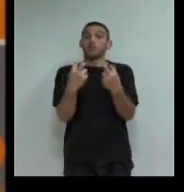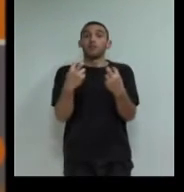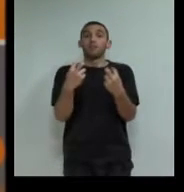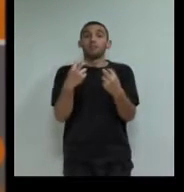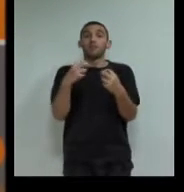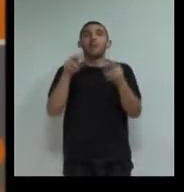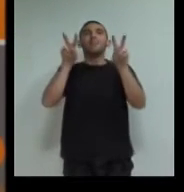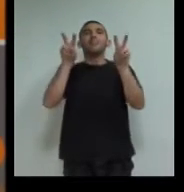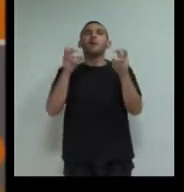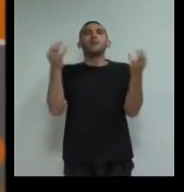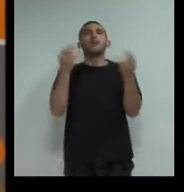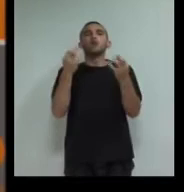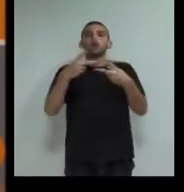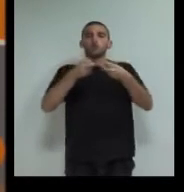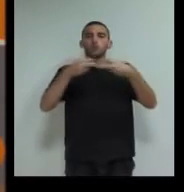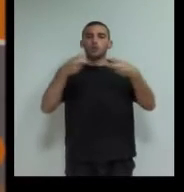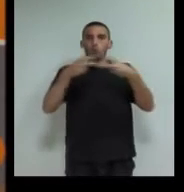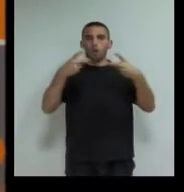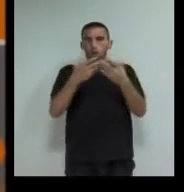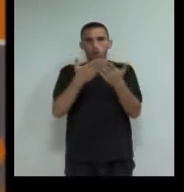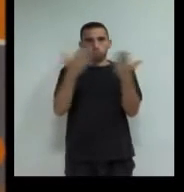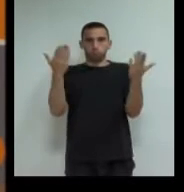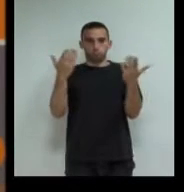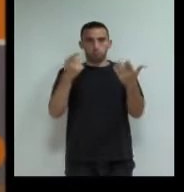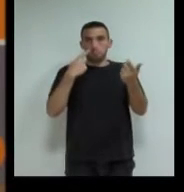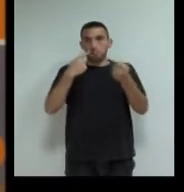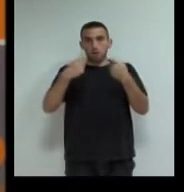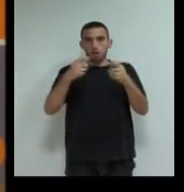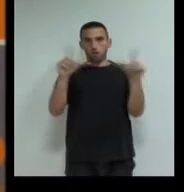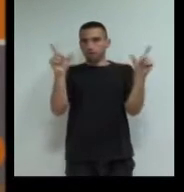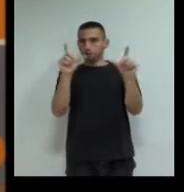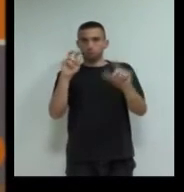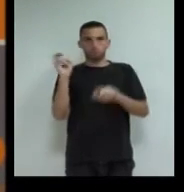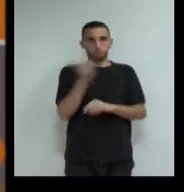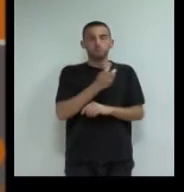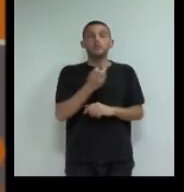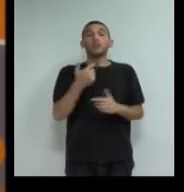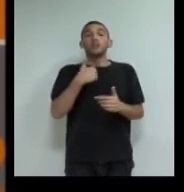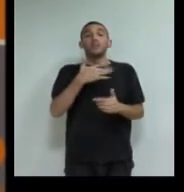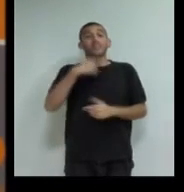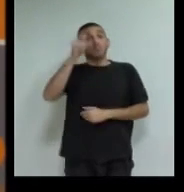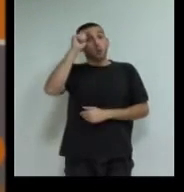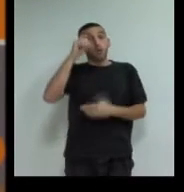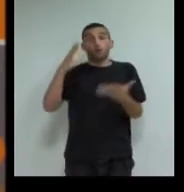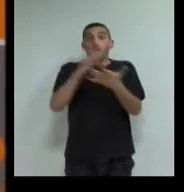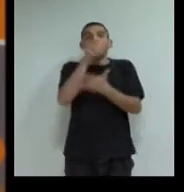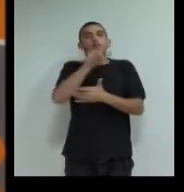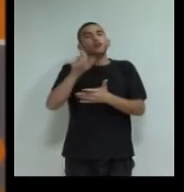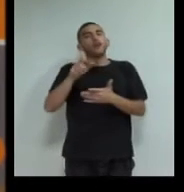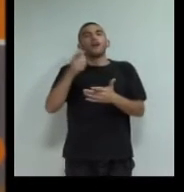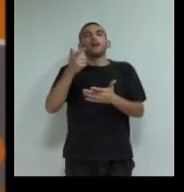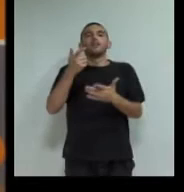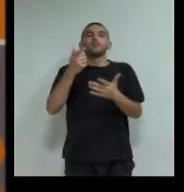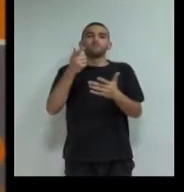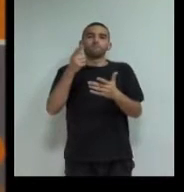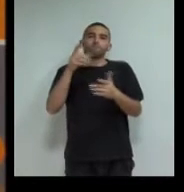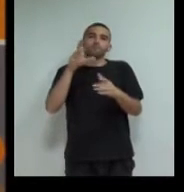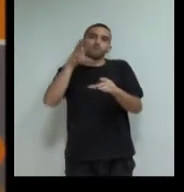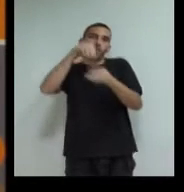tratar sobre el tema de subtitulación en el mercado, quiero saludar muy especialmente a todas las personas que se dedican al tema de